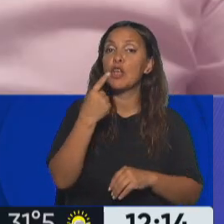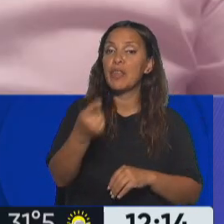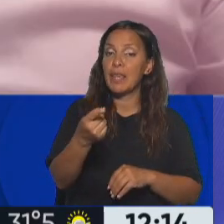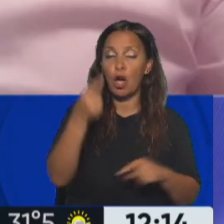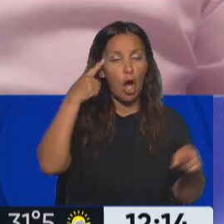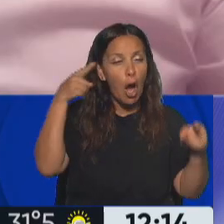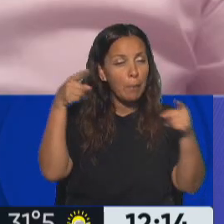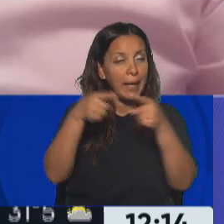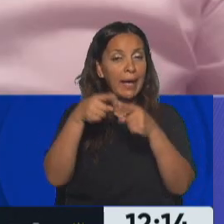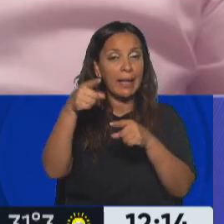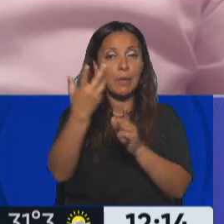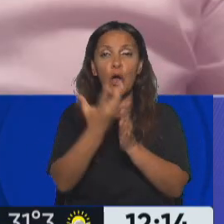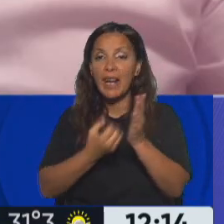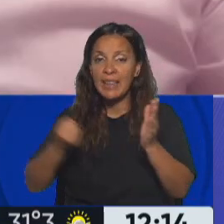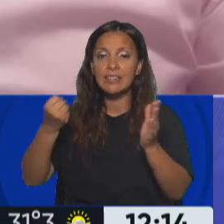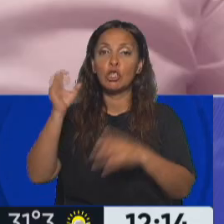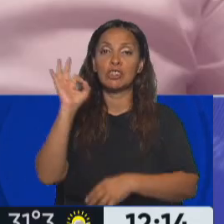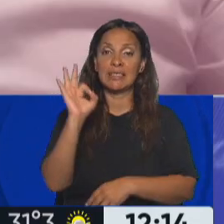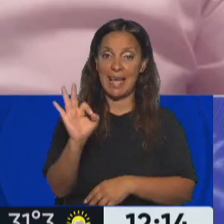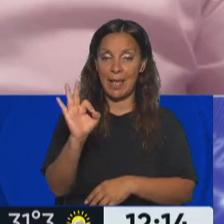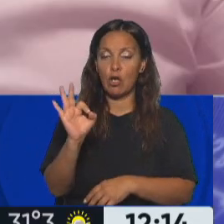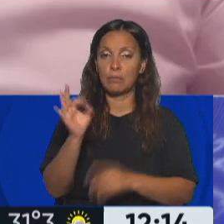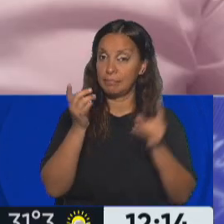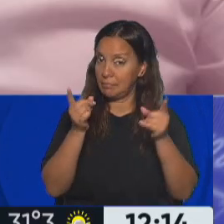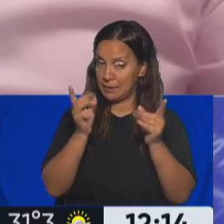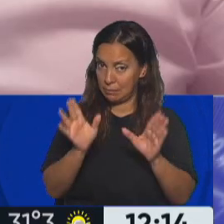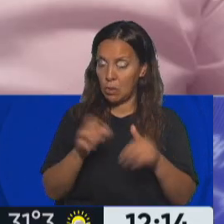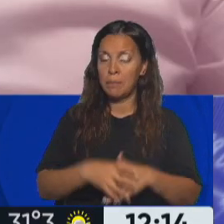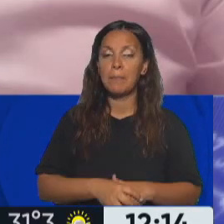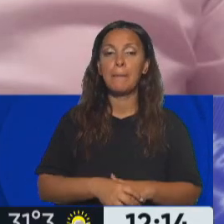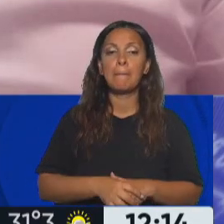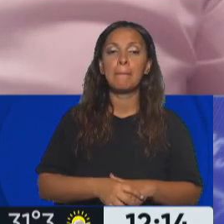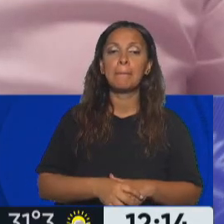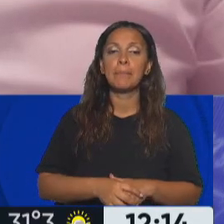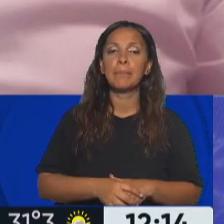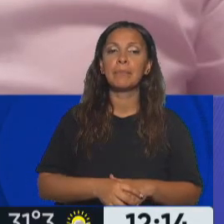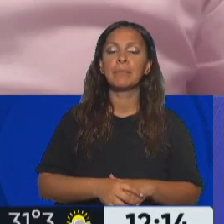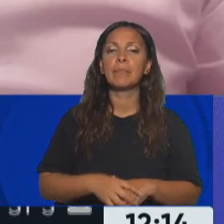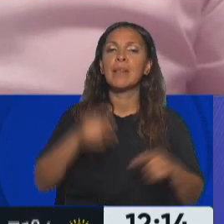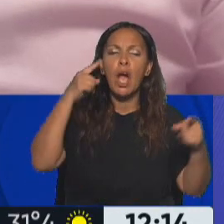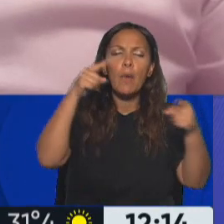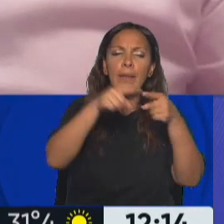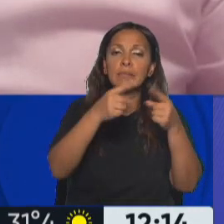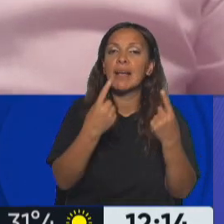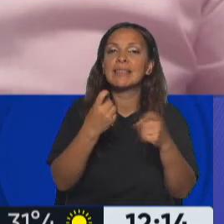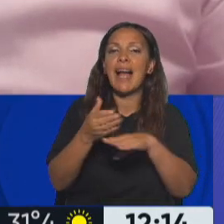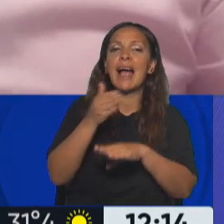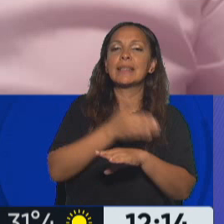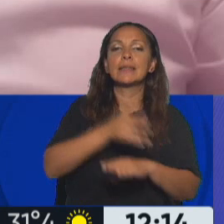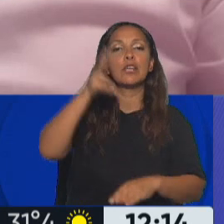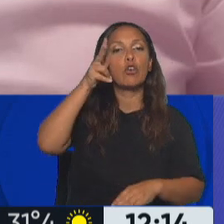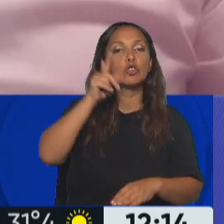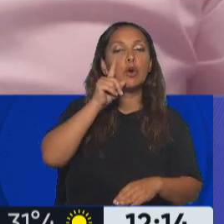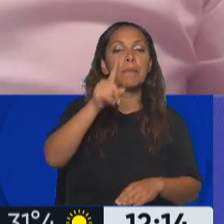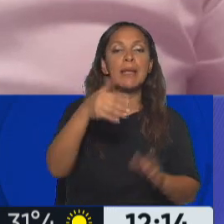que tiene el gobierno, que es liberar de retenciones al campo de manera definitiva, harían falta unos 8.000 millones de dólares de